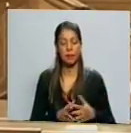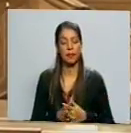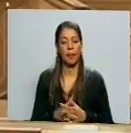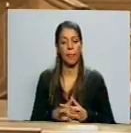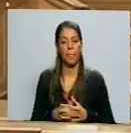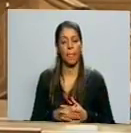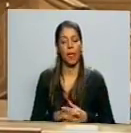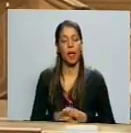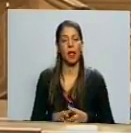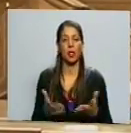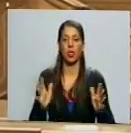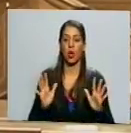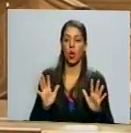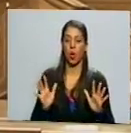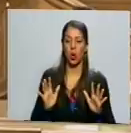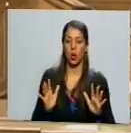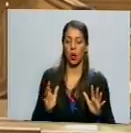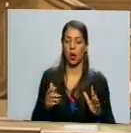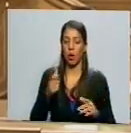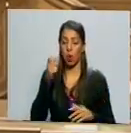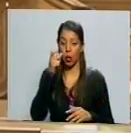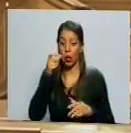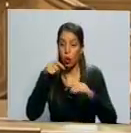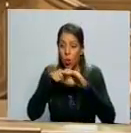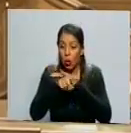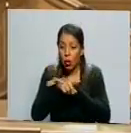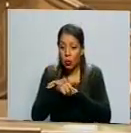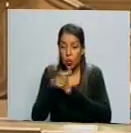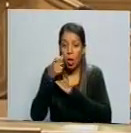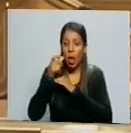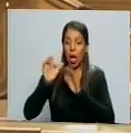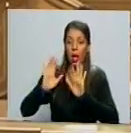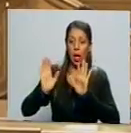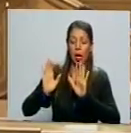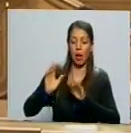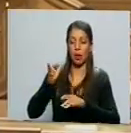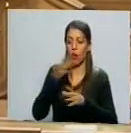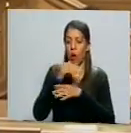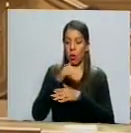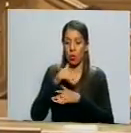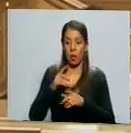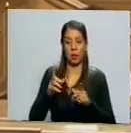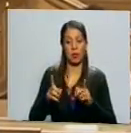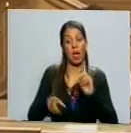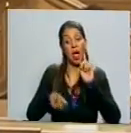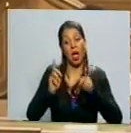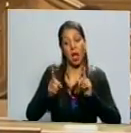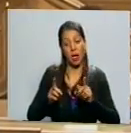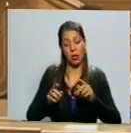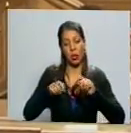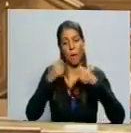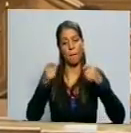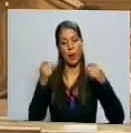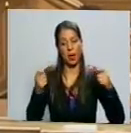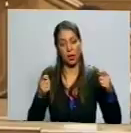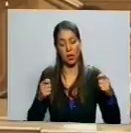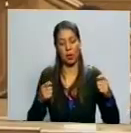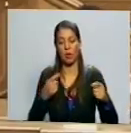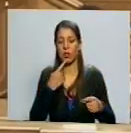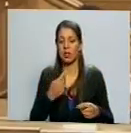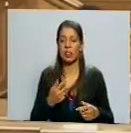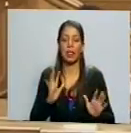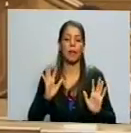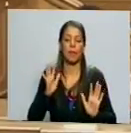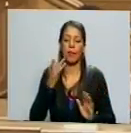de evadir los controles internos, por si alguien, y pudieran haber algunos titulares de prensa diciendo que